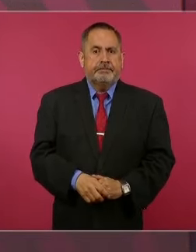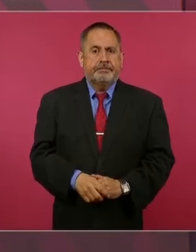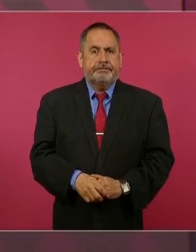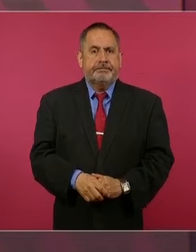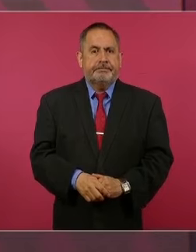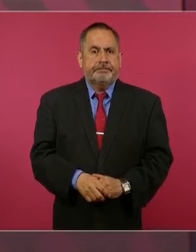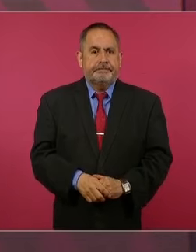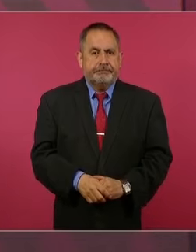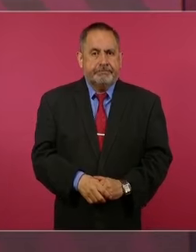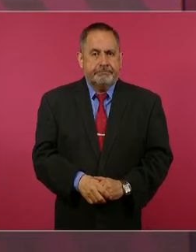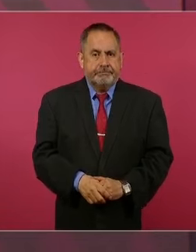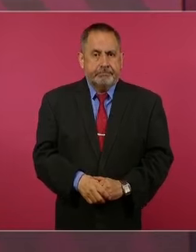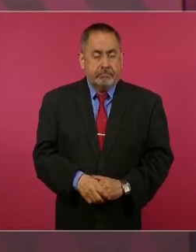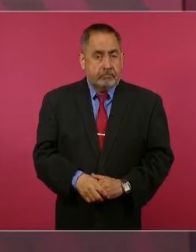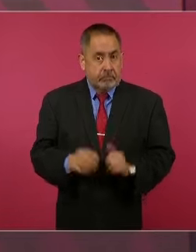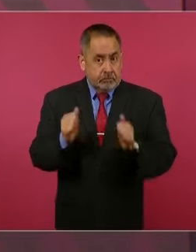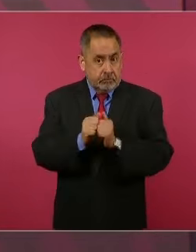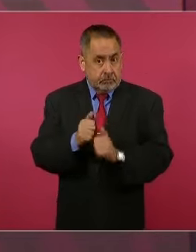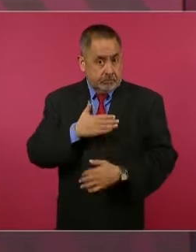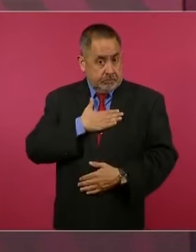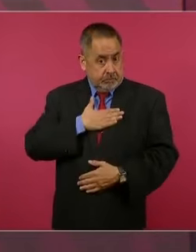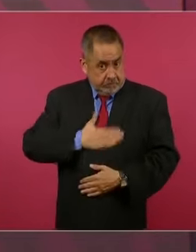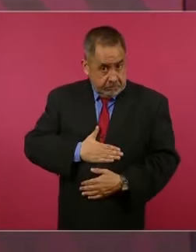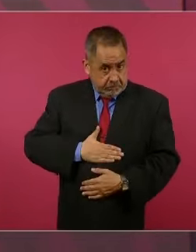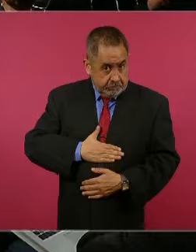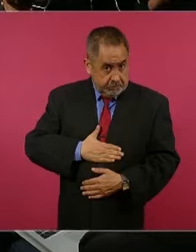rápido todo lo que sea